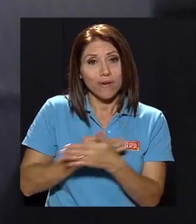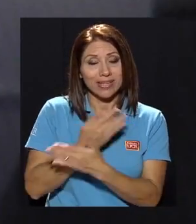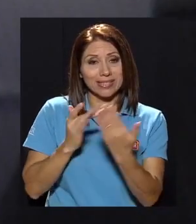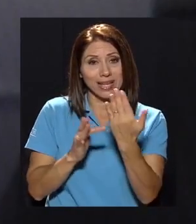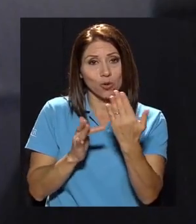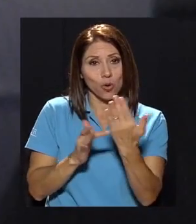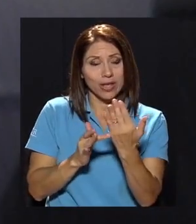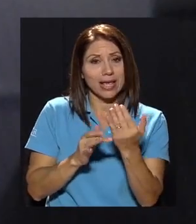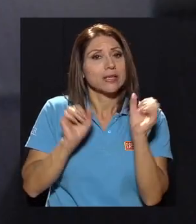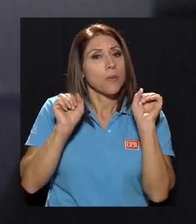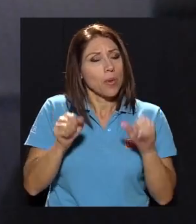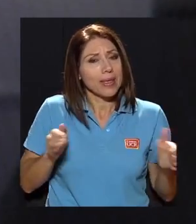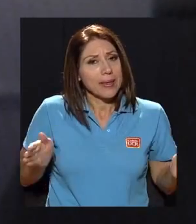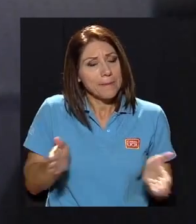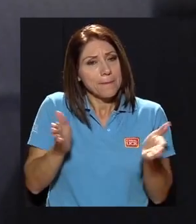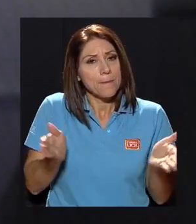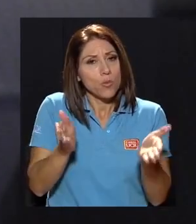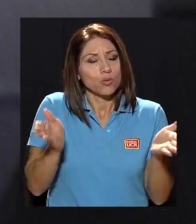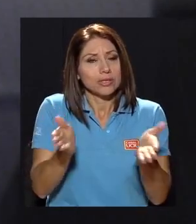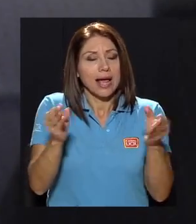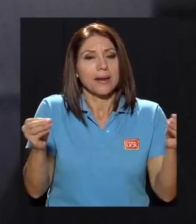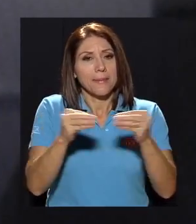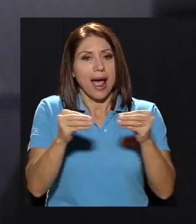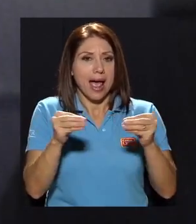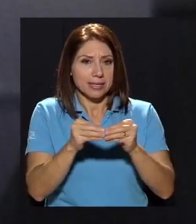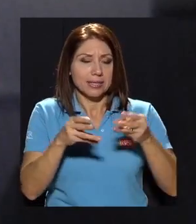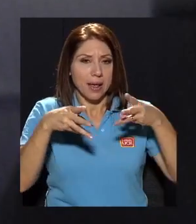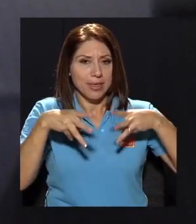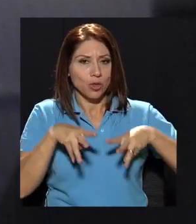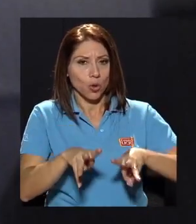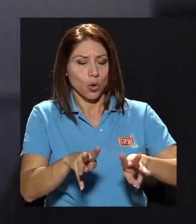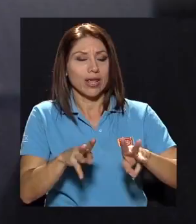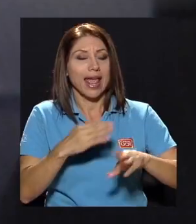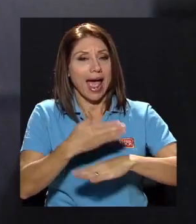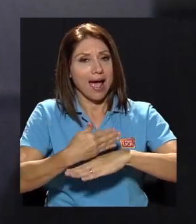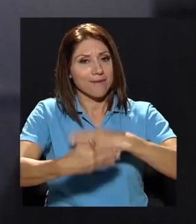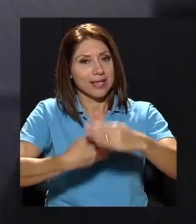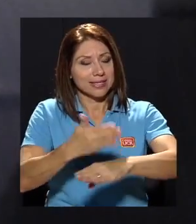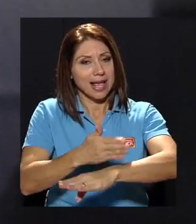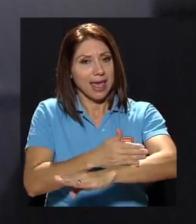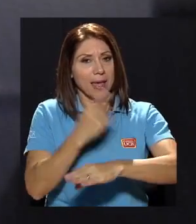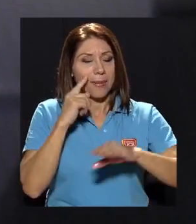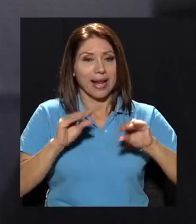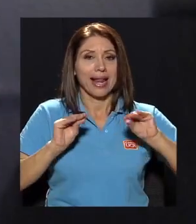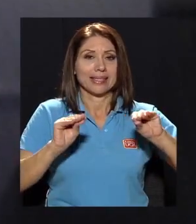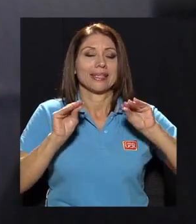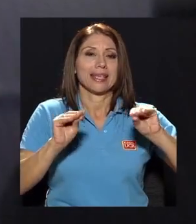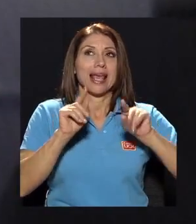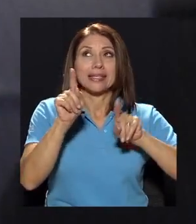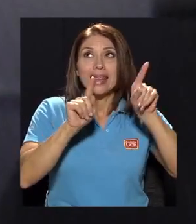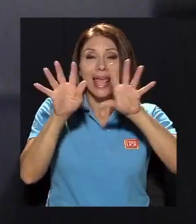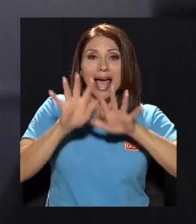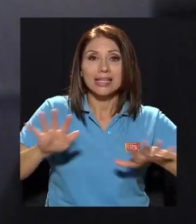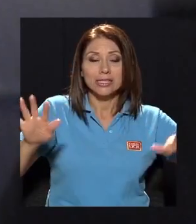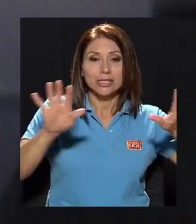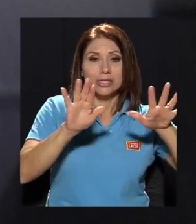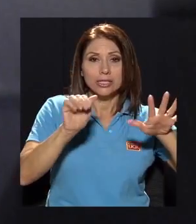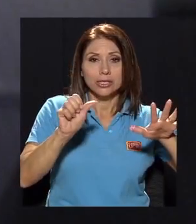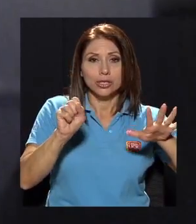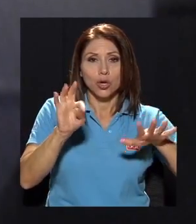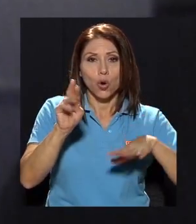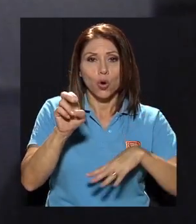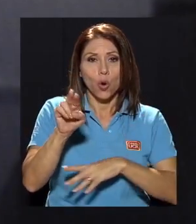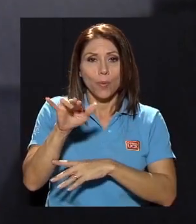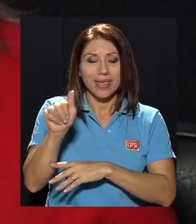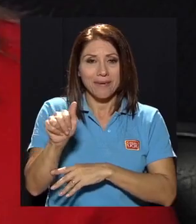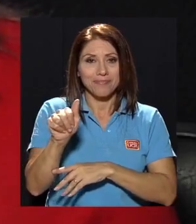de impulsar todavía más la metodología avanzada para enseñanza de astronomía y en ciencias en general.